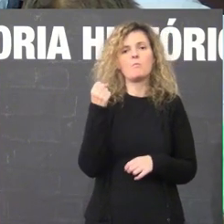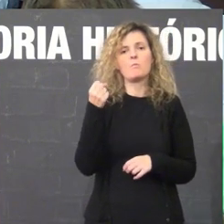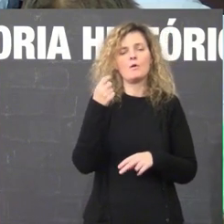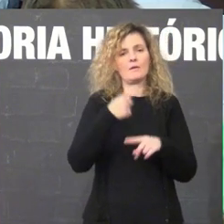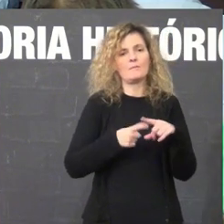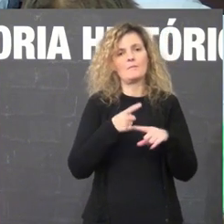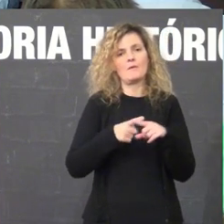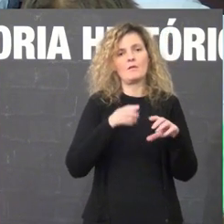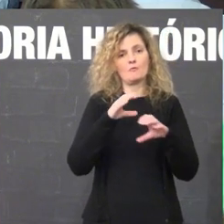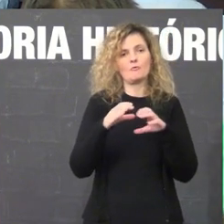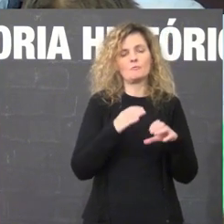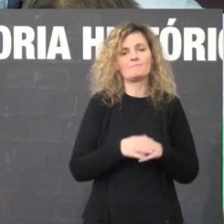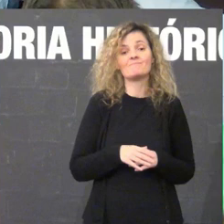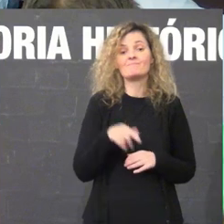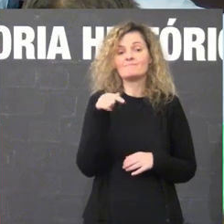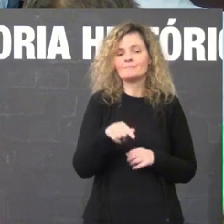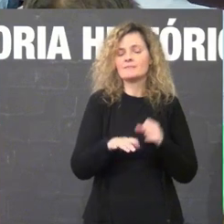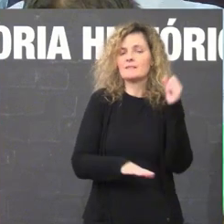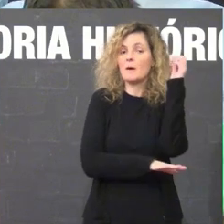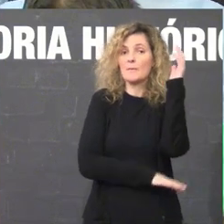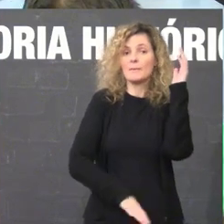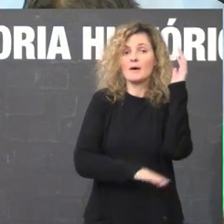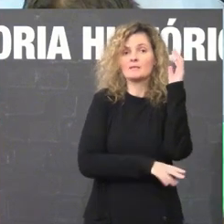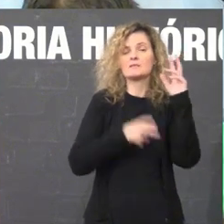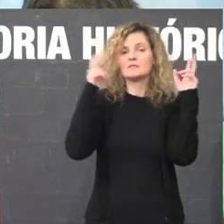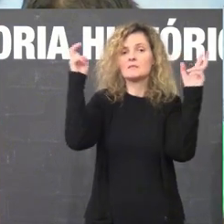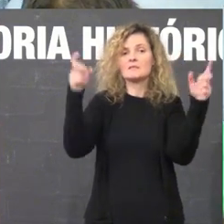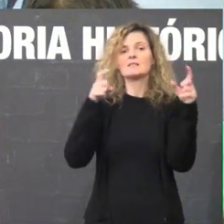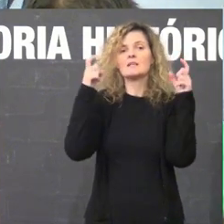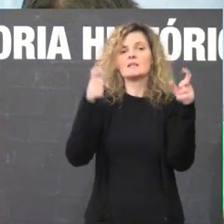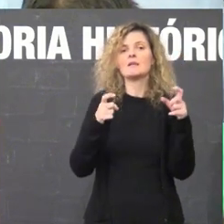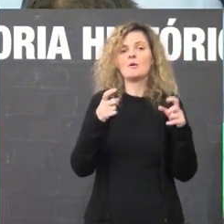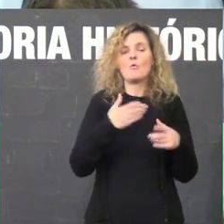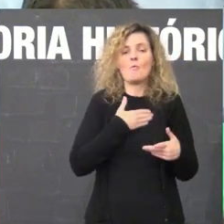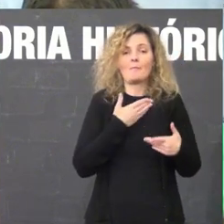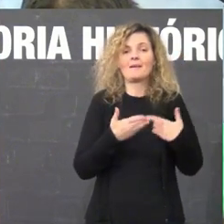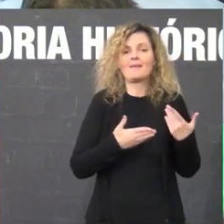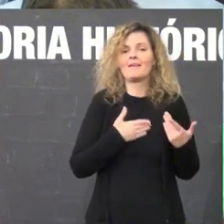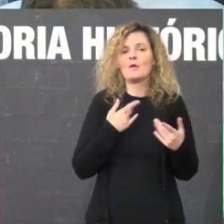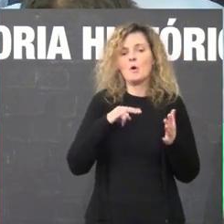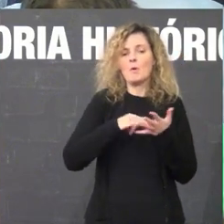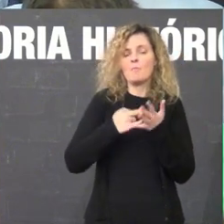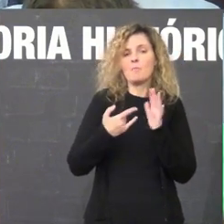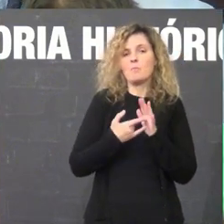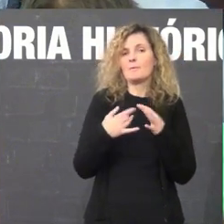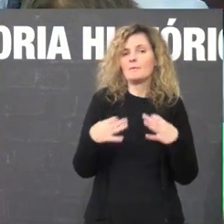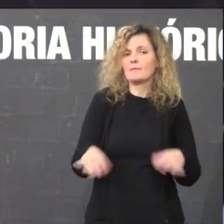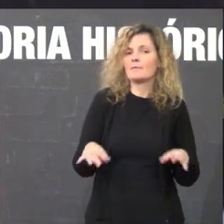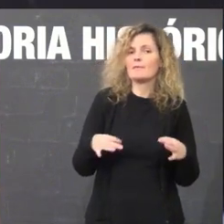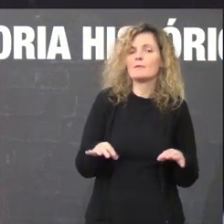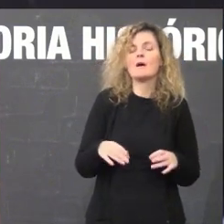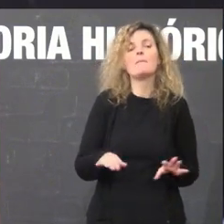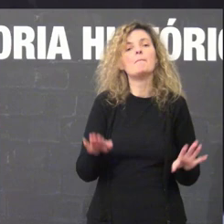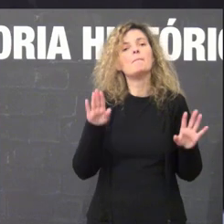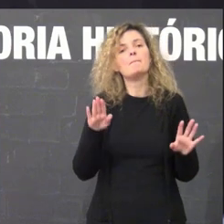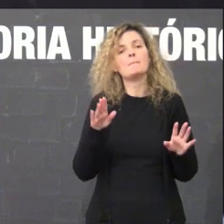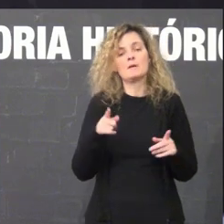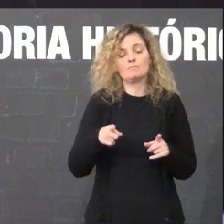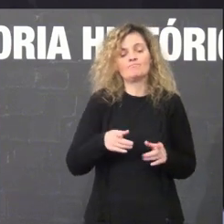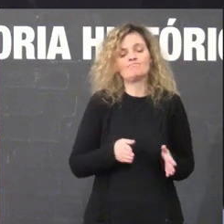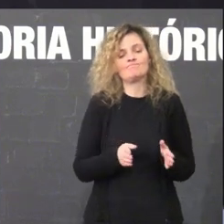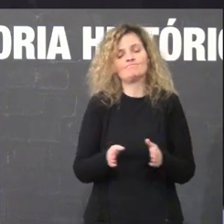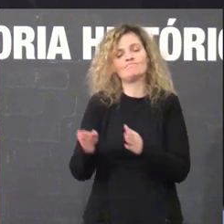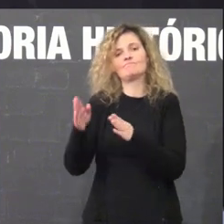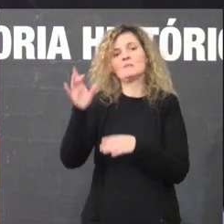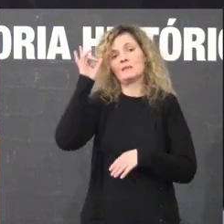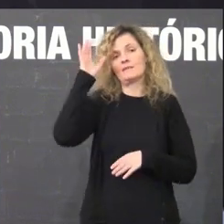es lo que bueno en la base intentamos hacer humildemente no Aunque sea un proyecto Modesto pero pero va un poco por